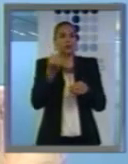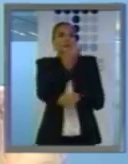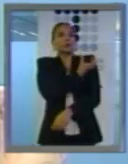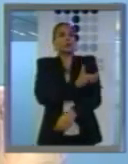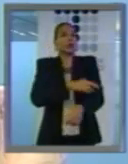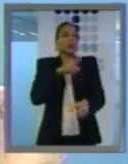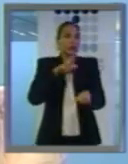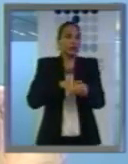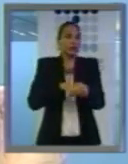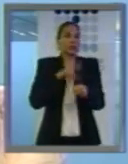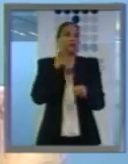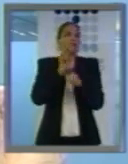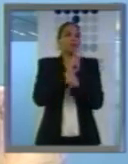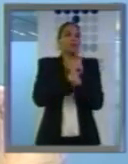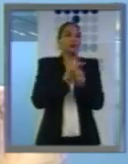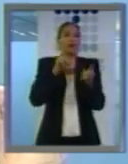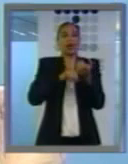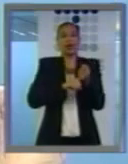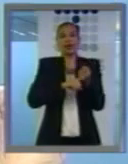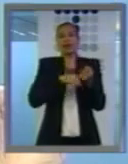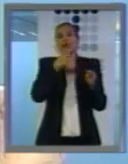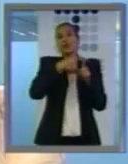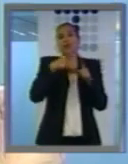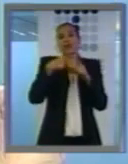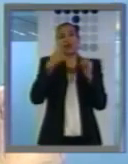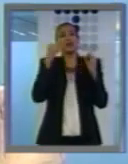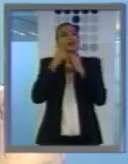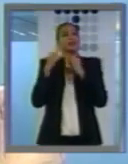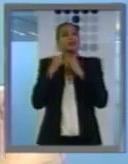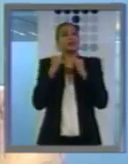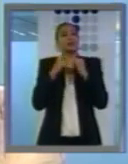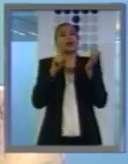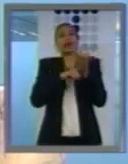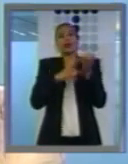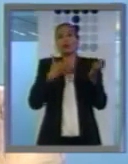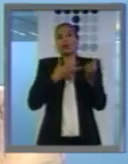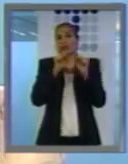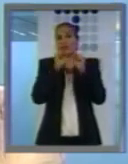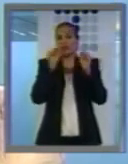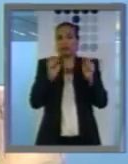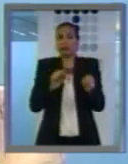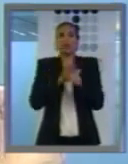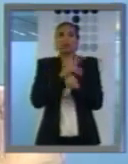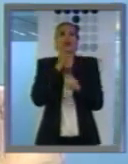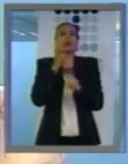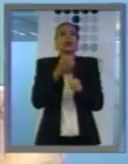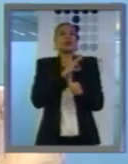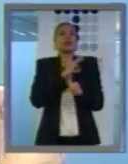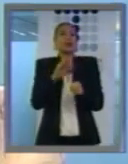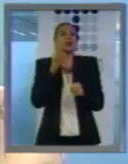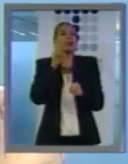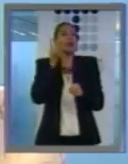coordinación, pero de vigilancia interna también de las instituciones que forman los sistemas. En ese sentido, pues,